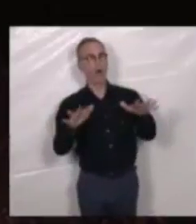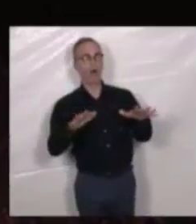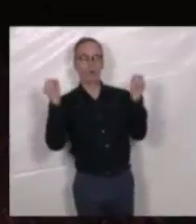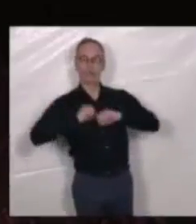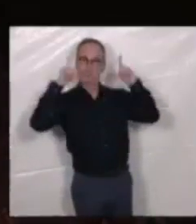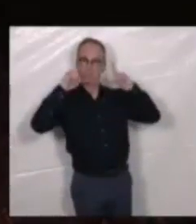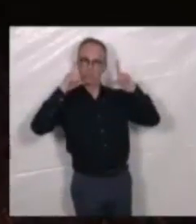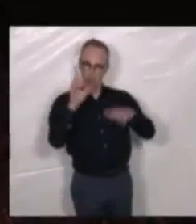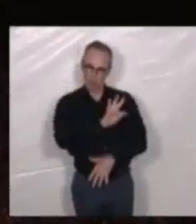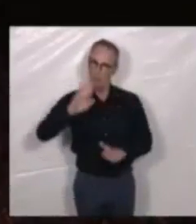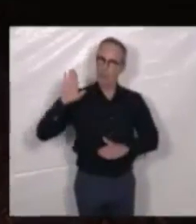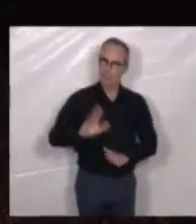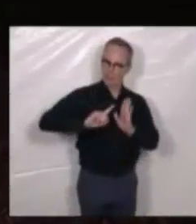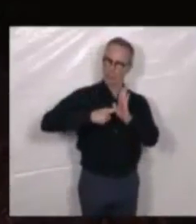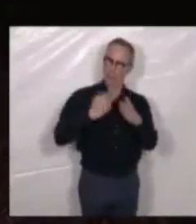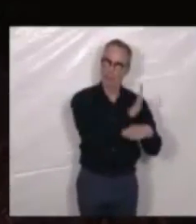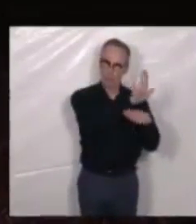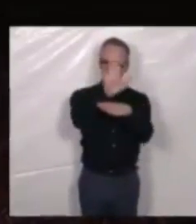décadas. Notimex.